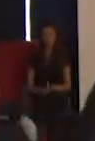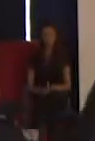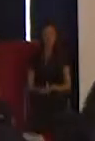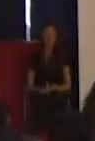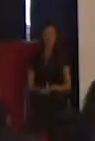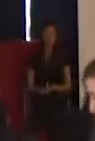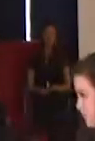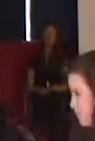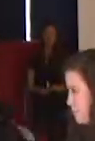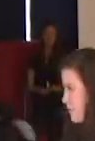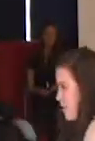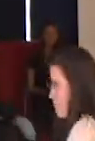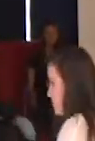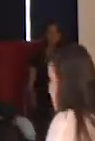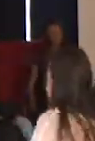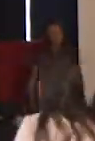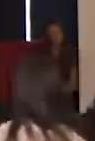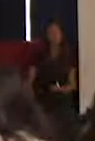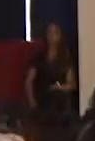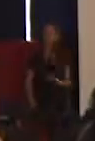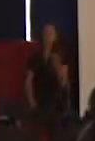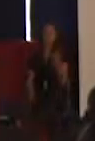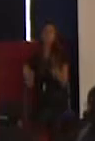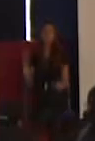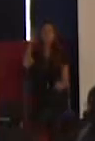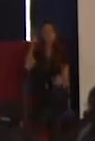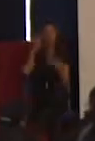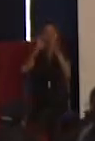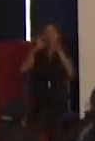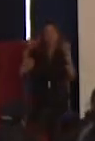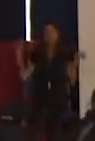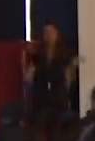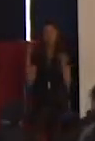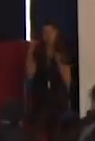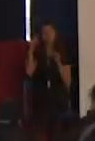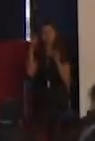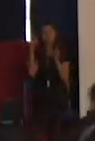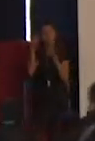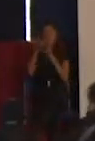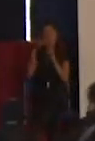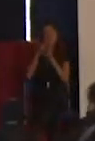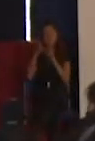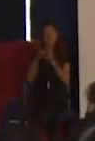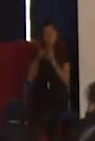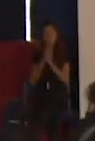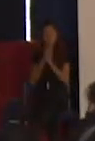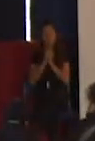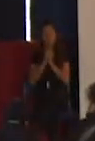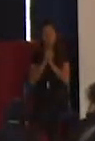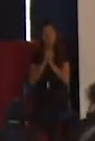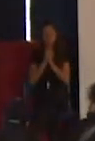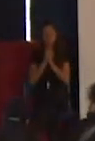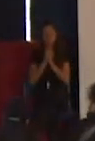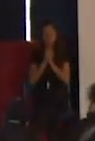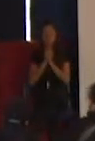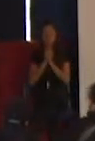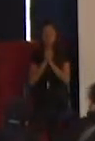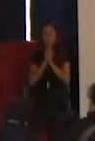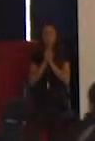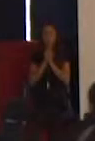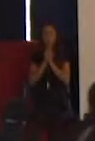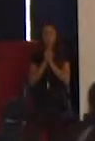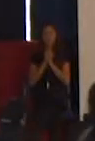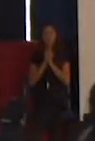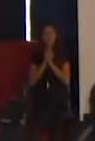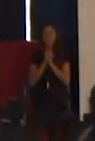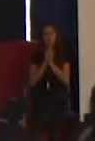¿Listo? Y vamos a pensar en una frase, una palabra con la que podemos combatir desde